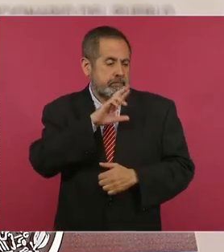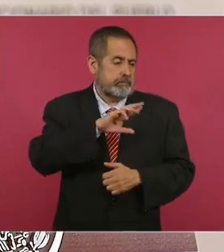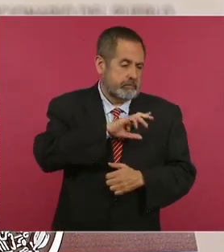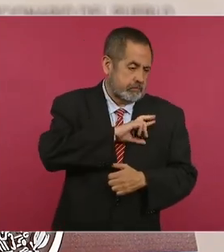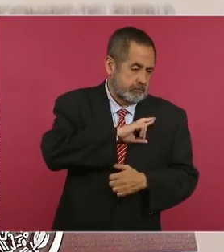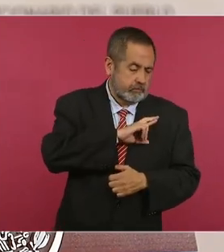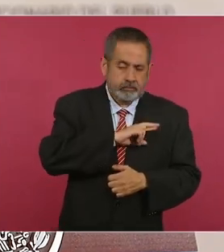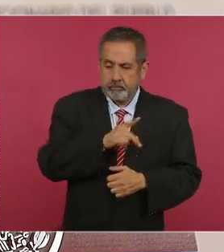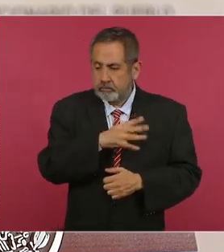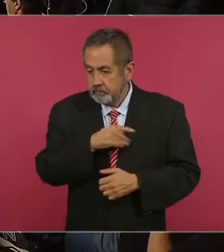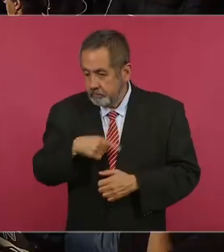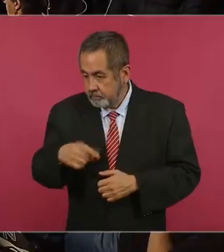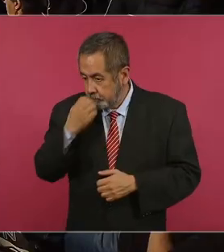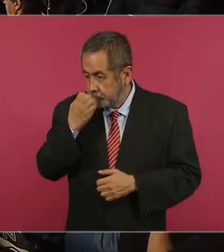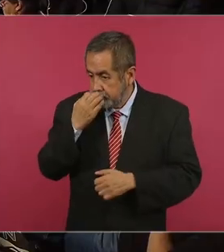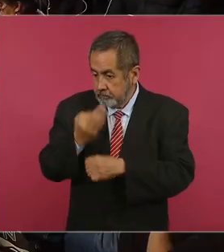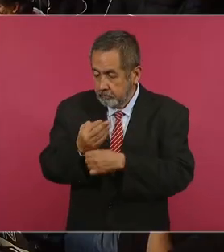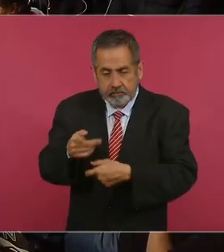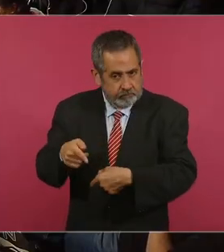solteras.